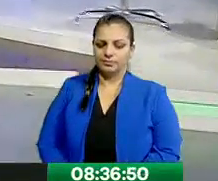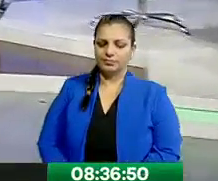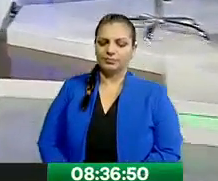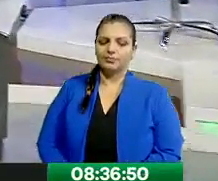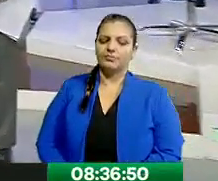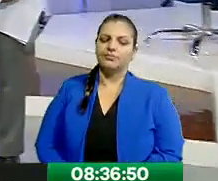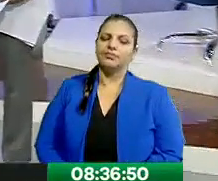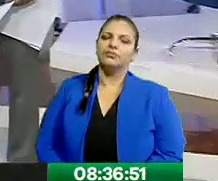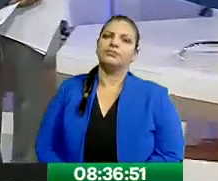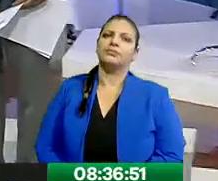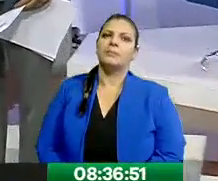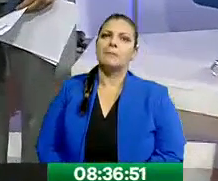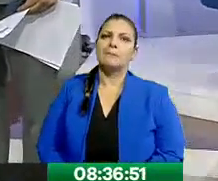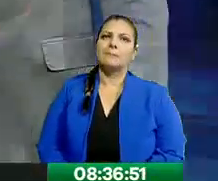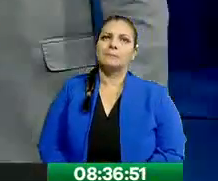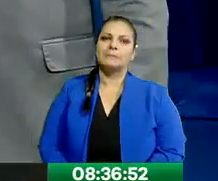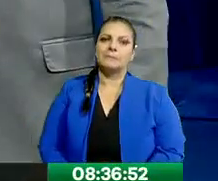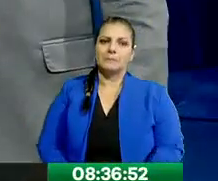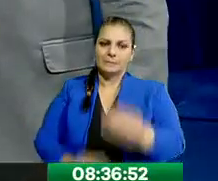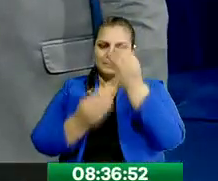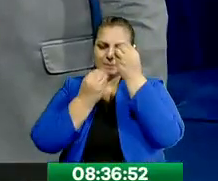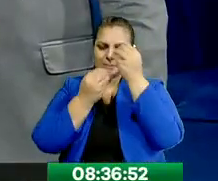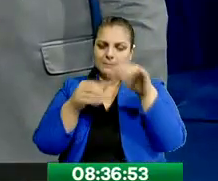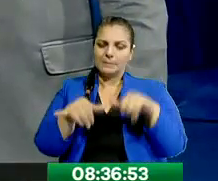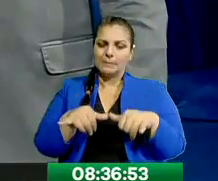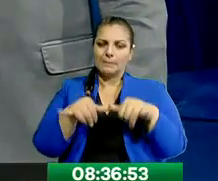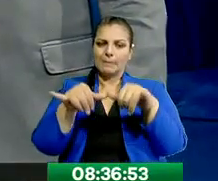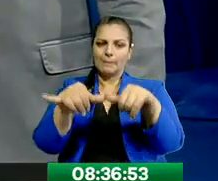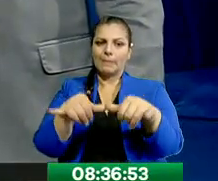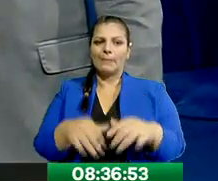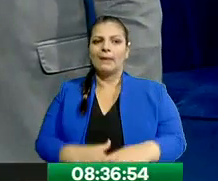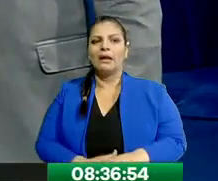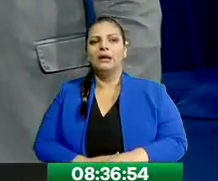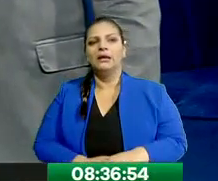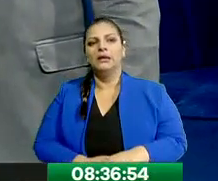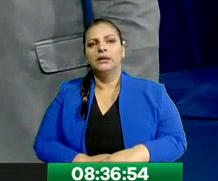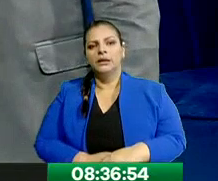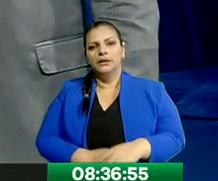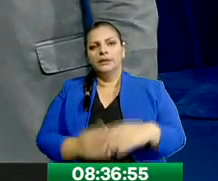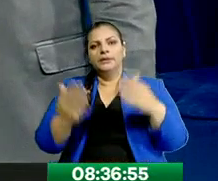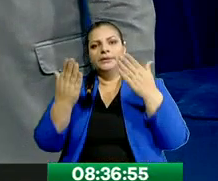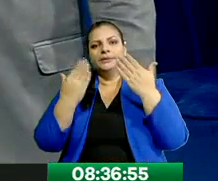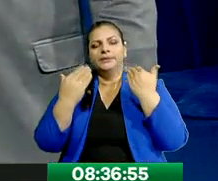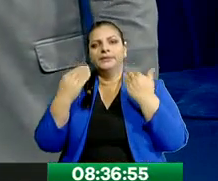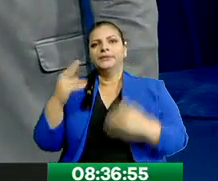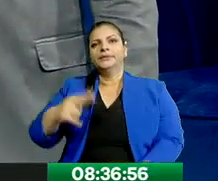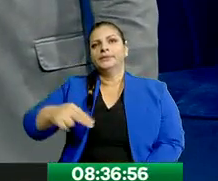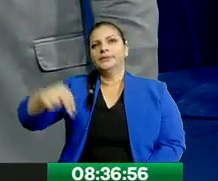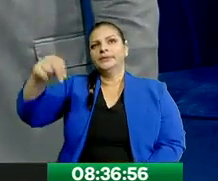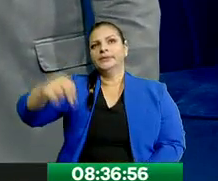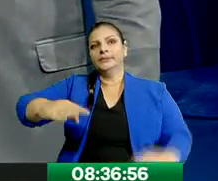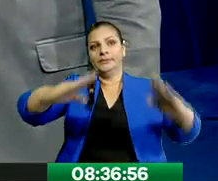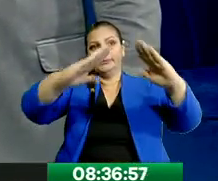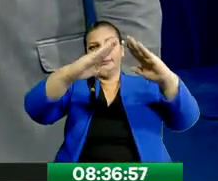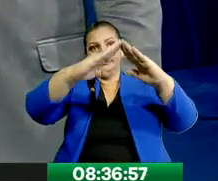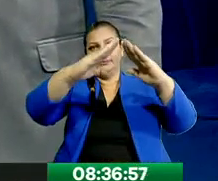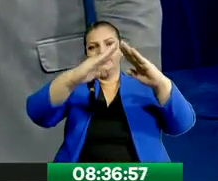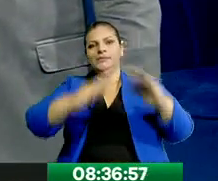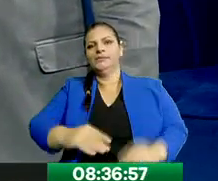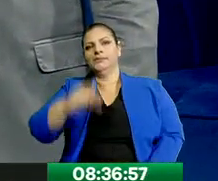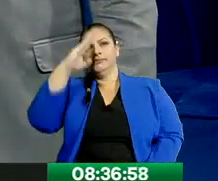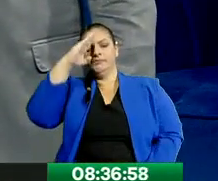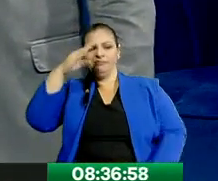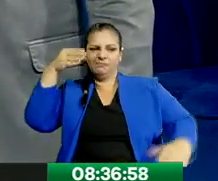Hoy seguimos con la información. Detienen a un sujeto durante el allanamiento de una vivienda en el noroeste de la ciudad de Guayaquil. En el inmueble se encontró